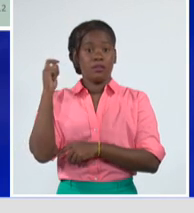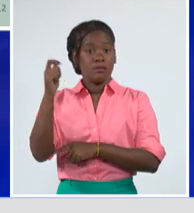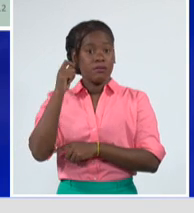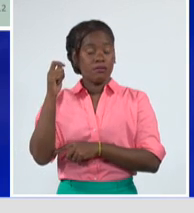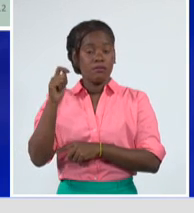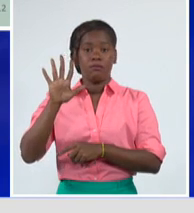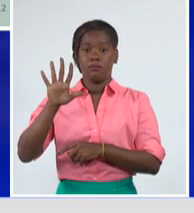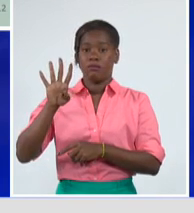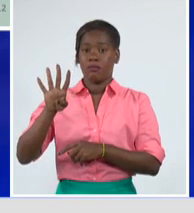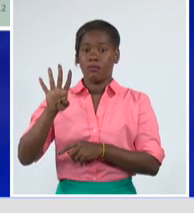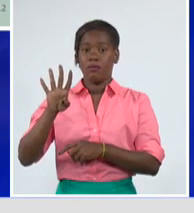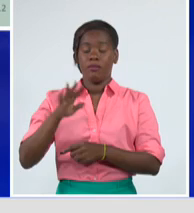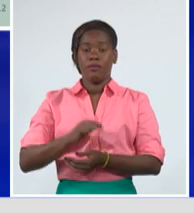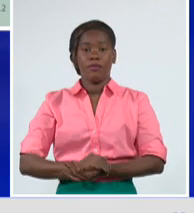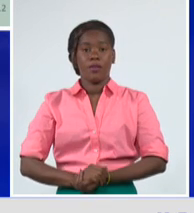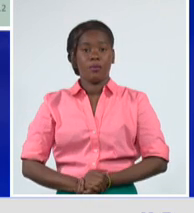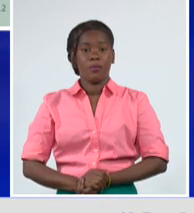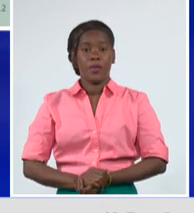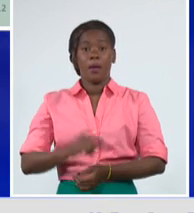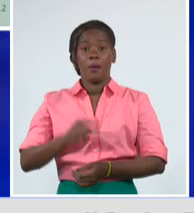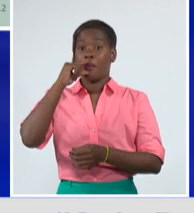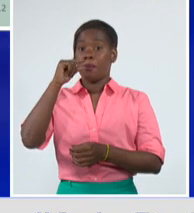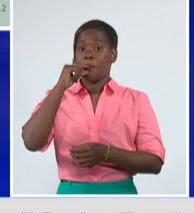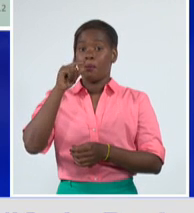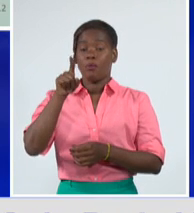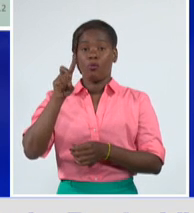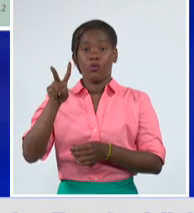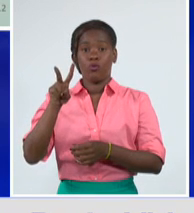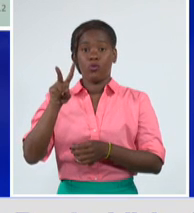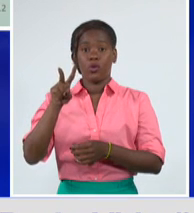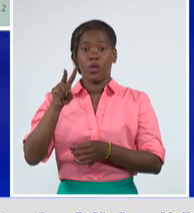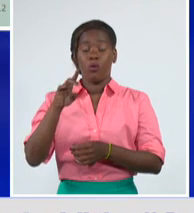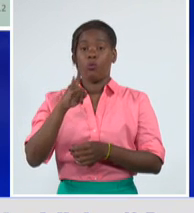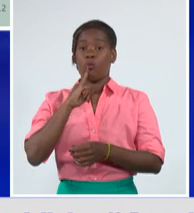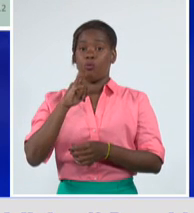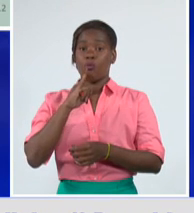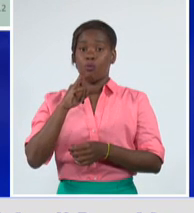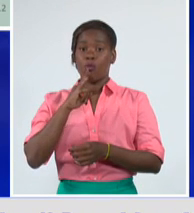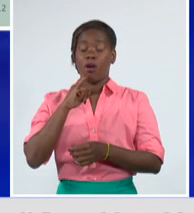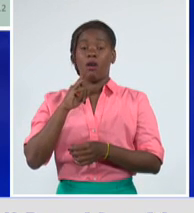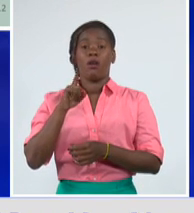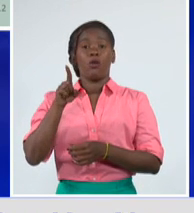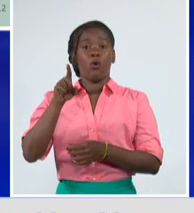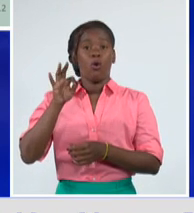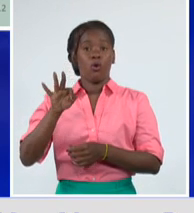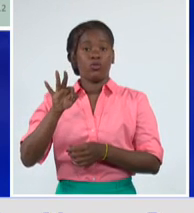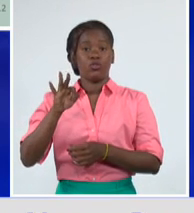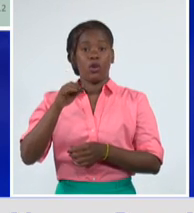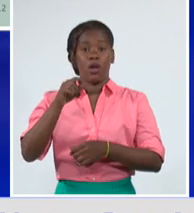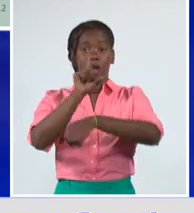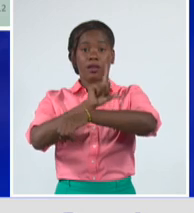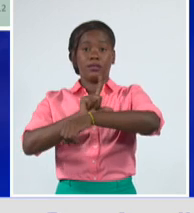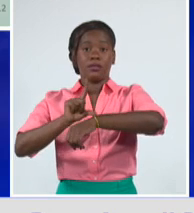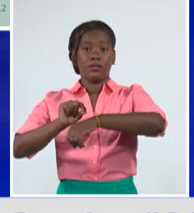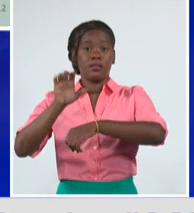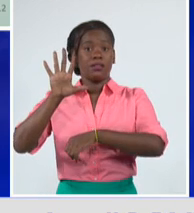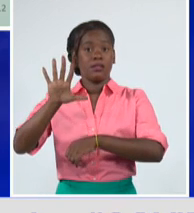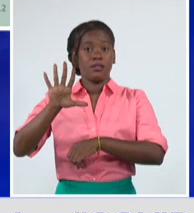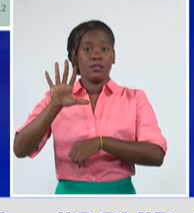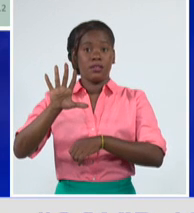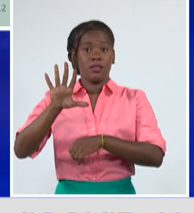11, Báguano 9, Urbano Noris 8, Antilla 5, Ibarra 2, y en el municipio de Fran País